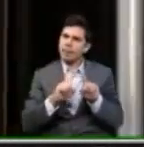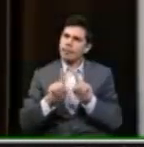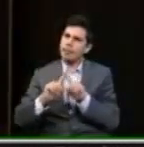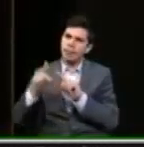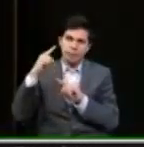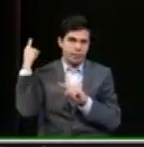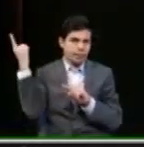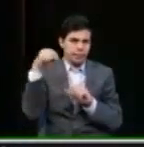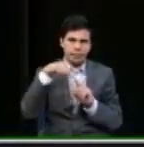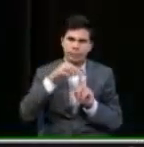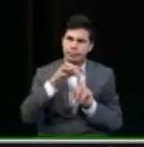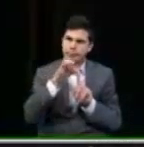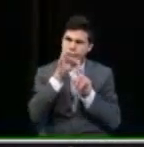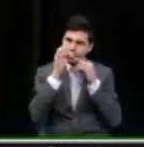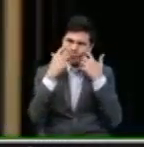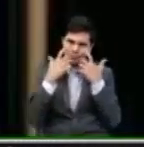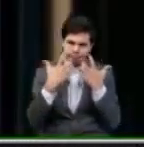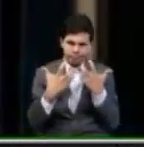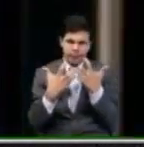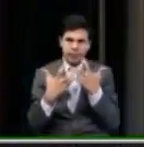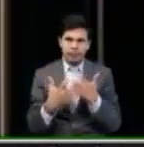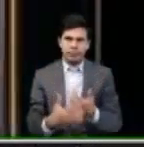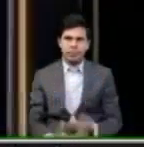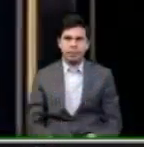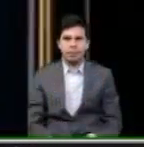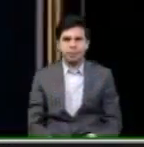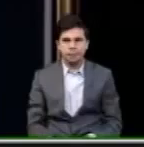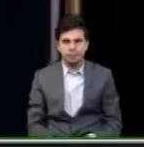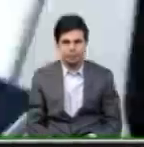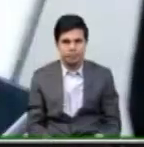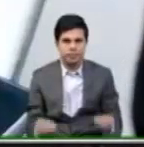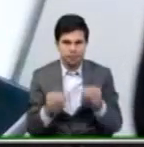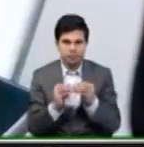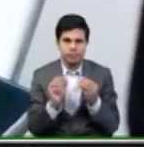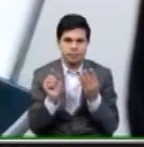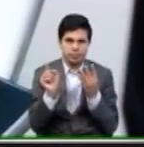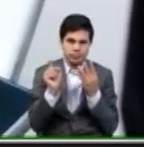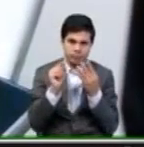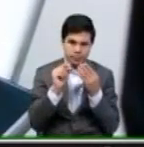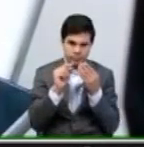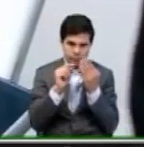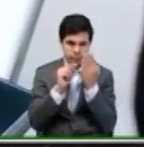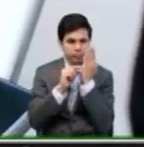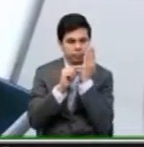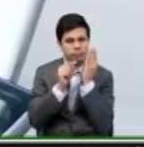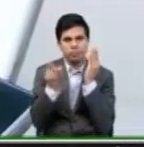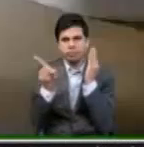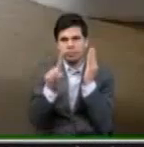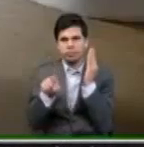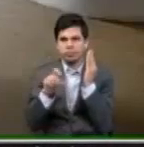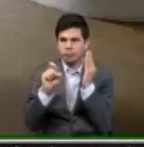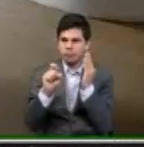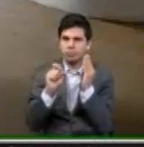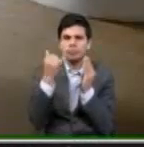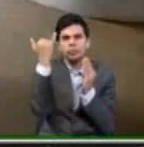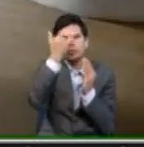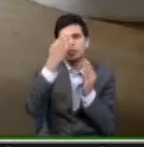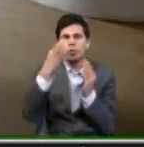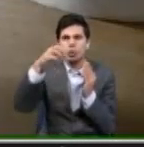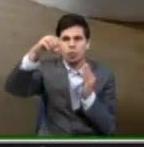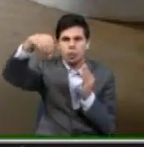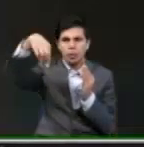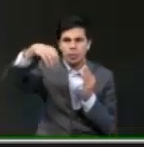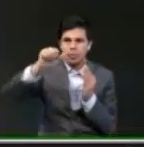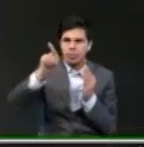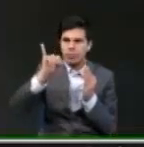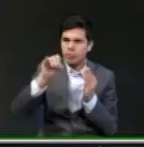mercado, absolutamente espectacular. Y en el S6 traemos el azul topacio. Otra de las novedades de